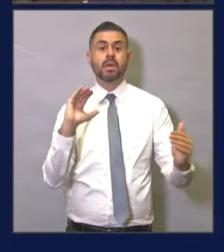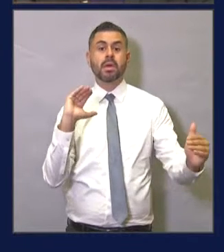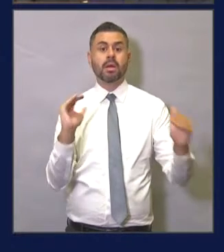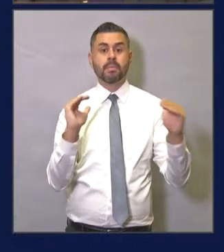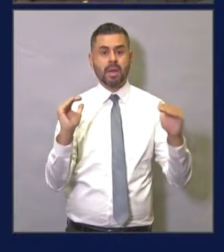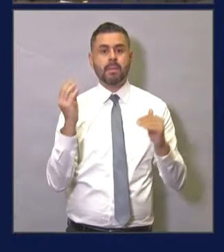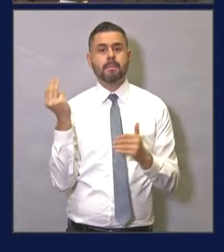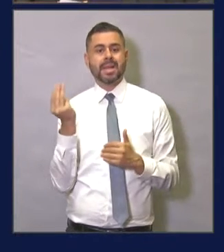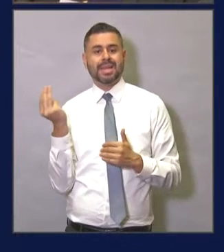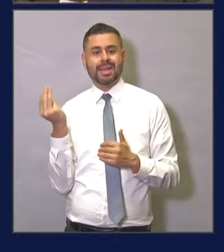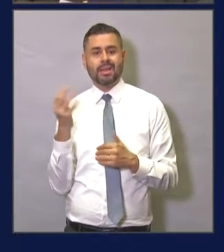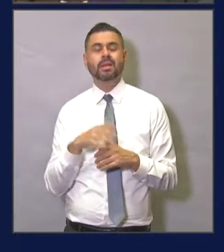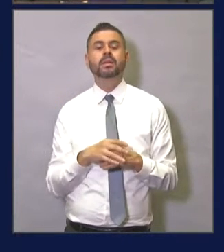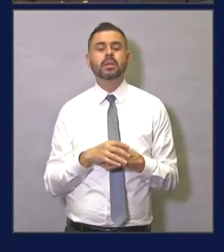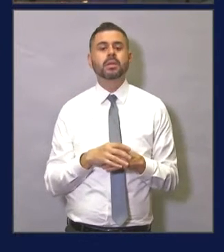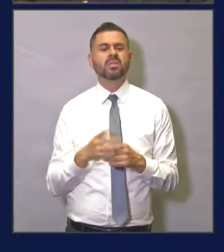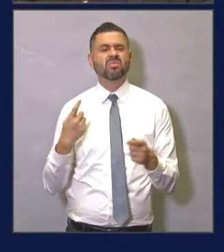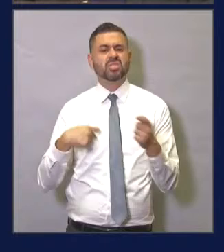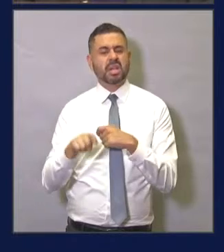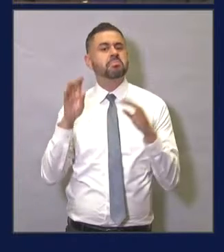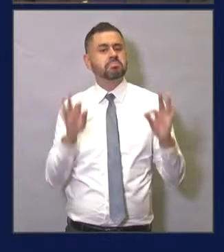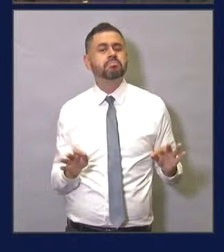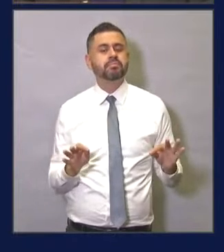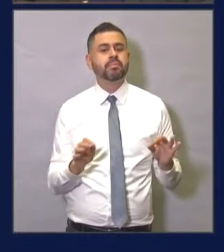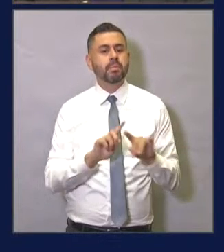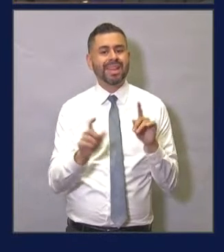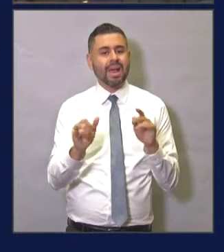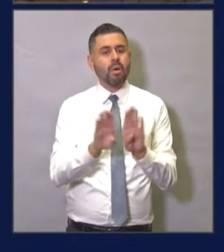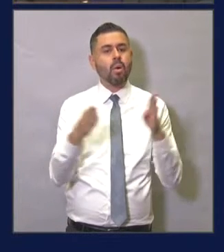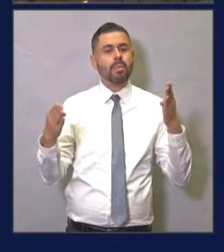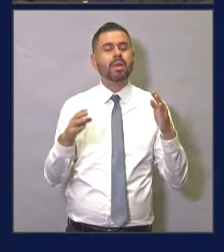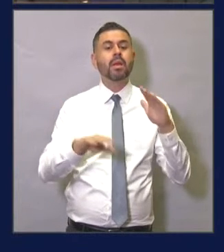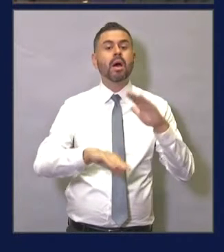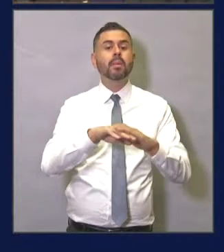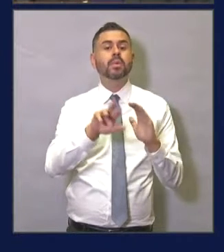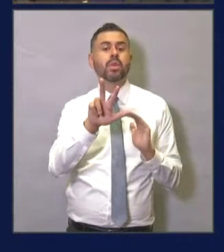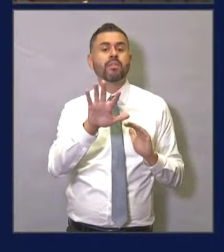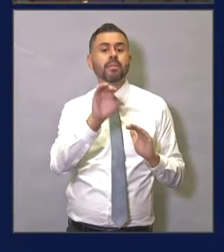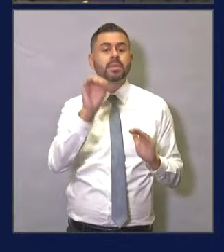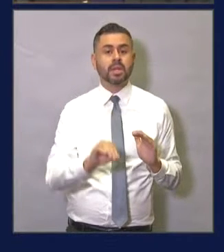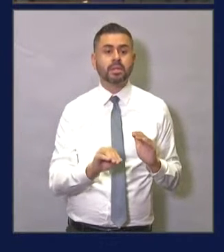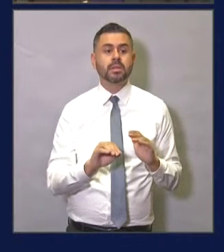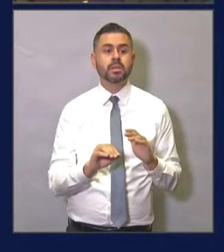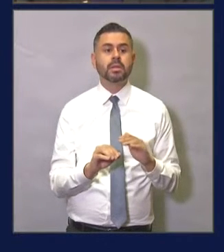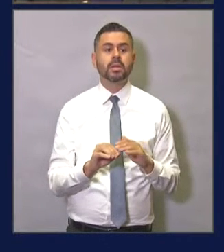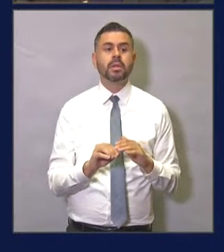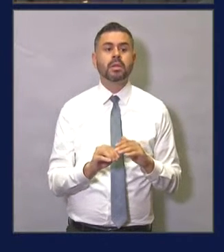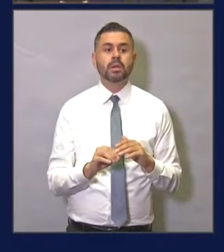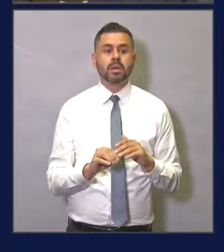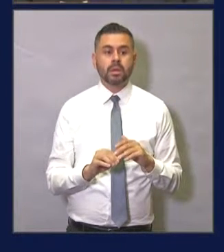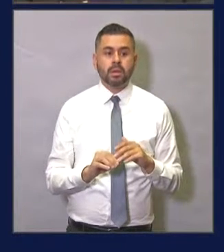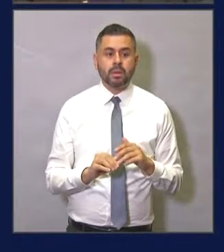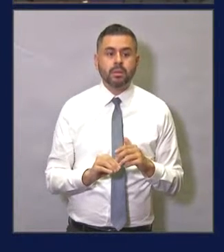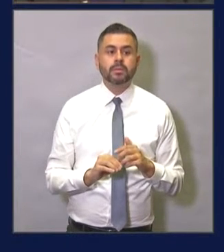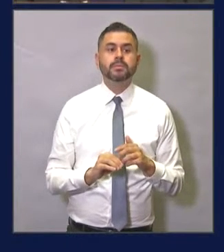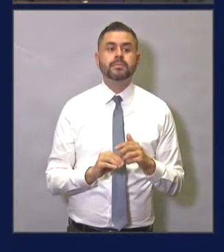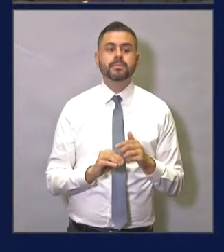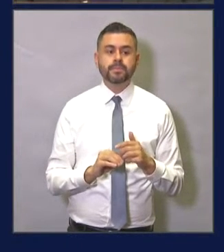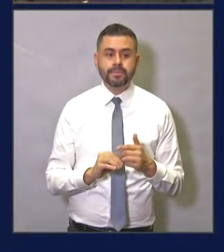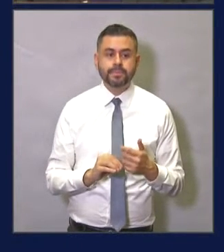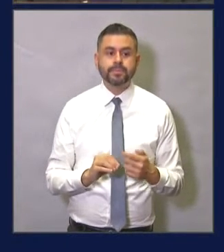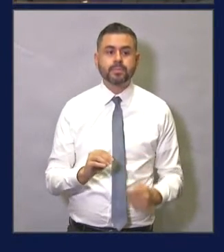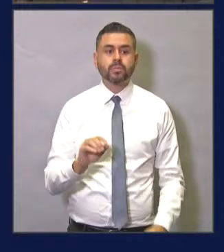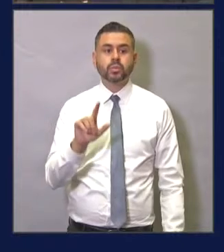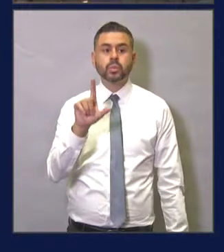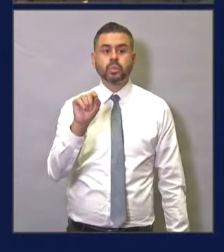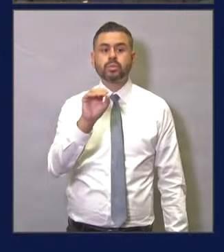al lunes que se reflejará en nuestros documentos más tarde hoy. Tiendas minoristas y centros comerciales al